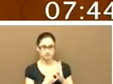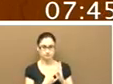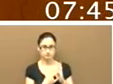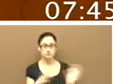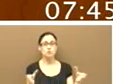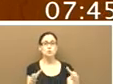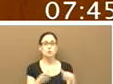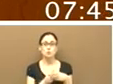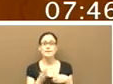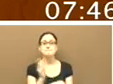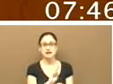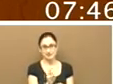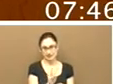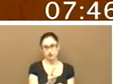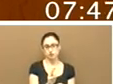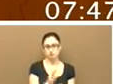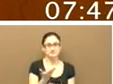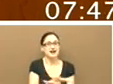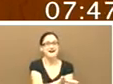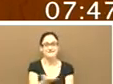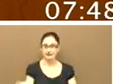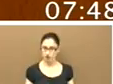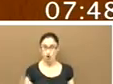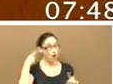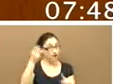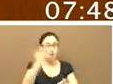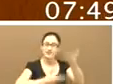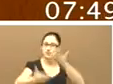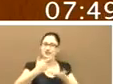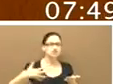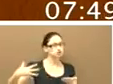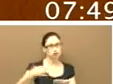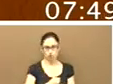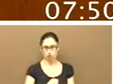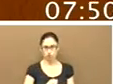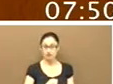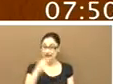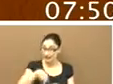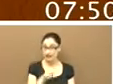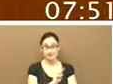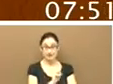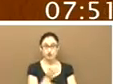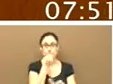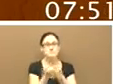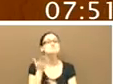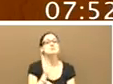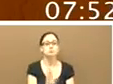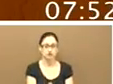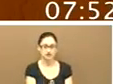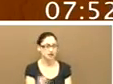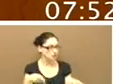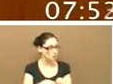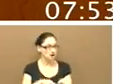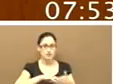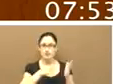parlamentarios para que podamos colaborar entre todos para traerlo al Parlamento y hacer las propuestas como se hizo con el plan de